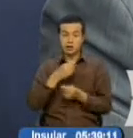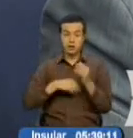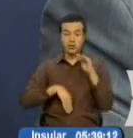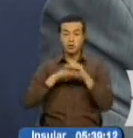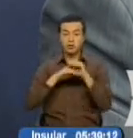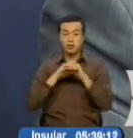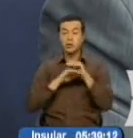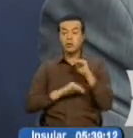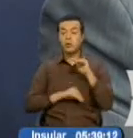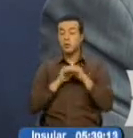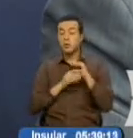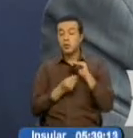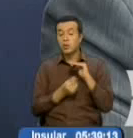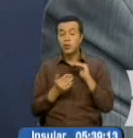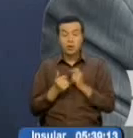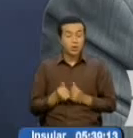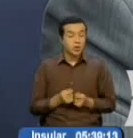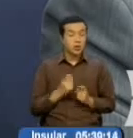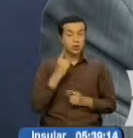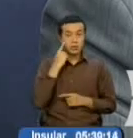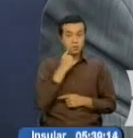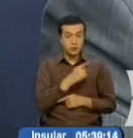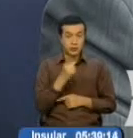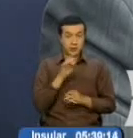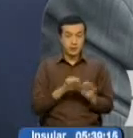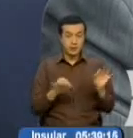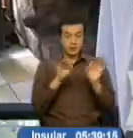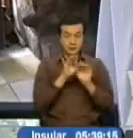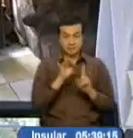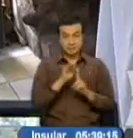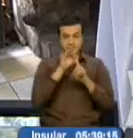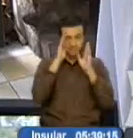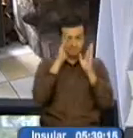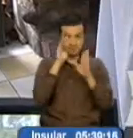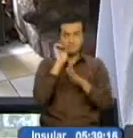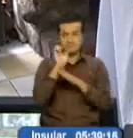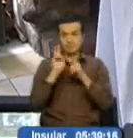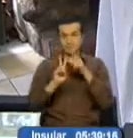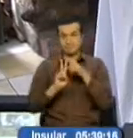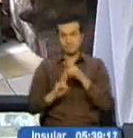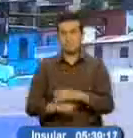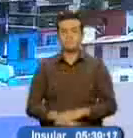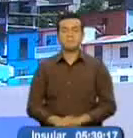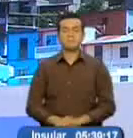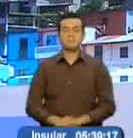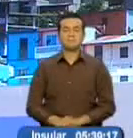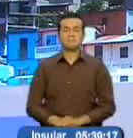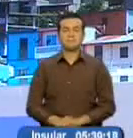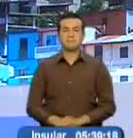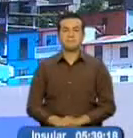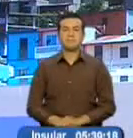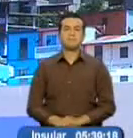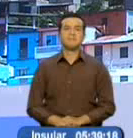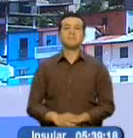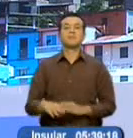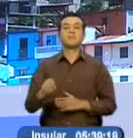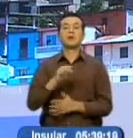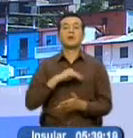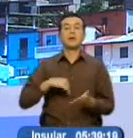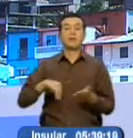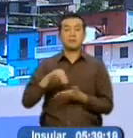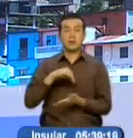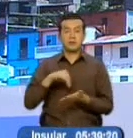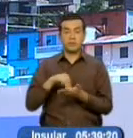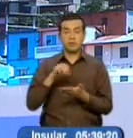priorizarán para lograr las intervenciones emblemáticas. Javier Ceballos, Ecuador TV. Expectativa en Manabí por el anuncio